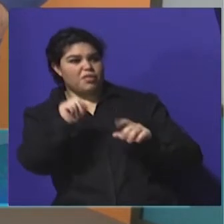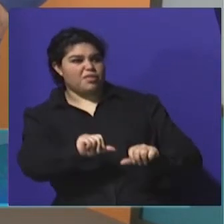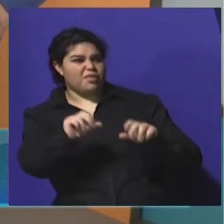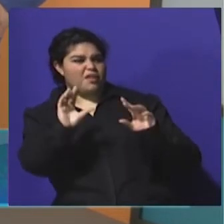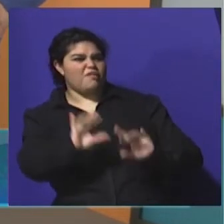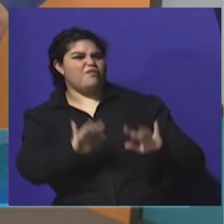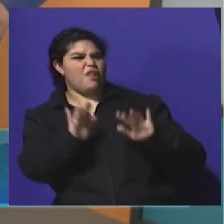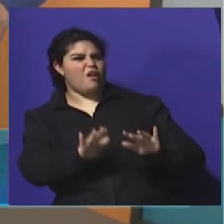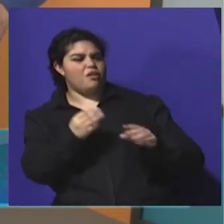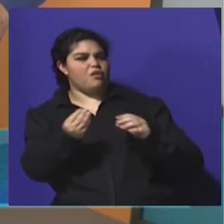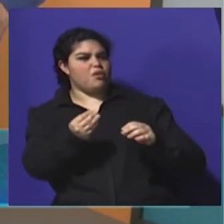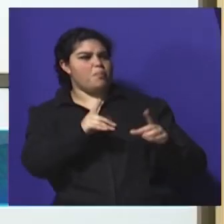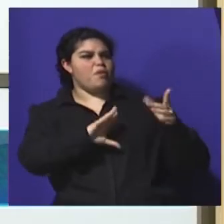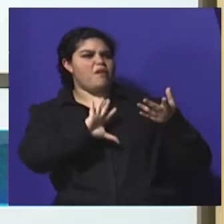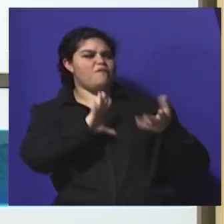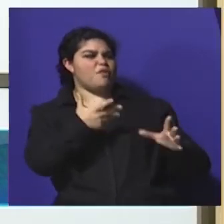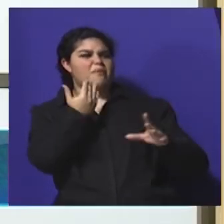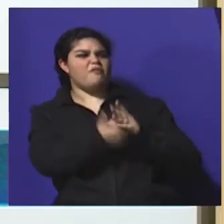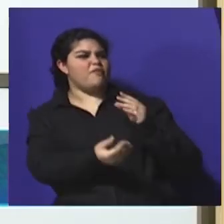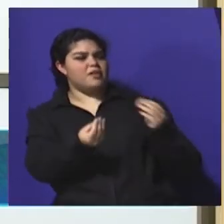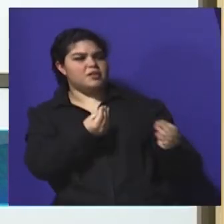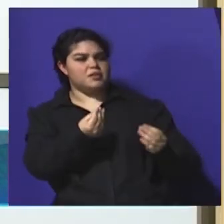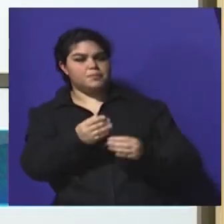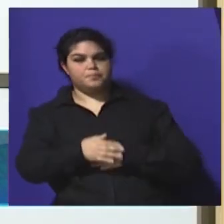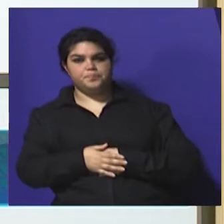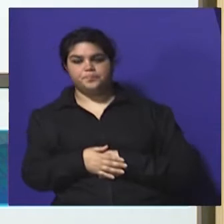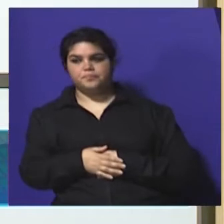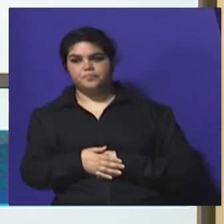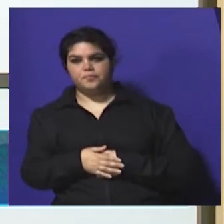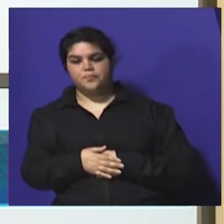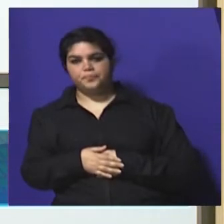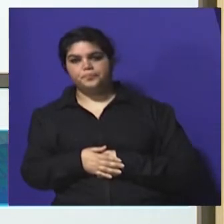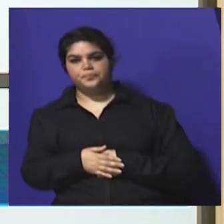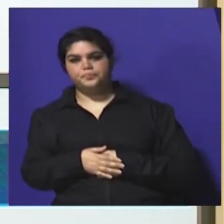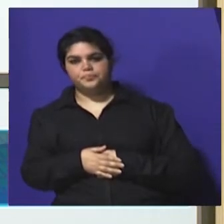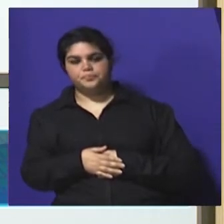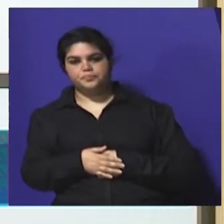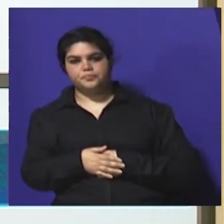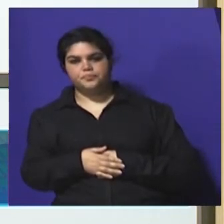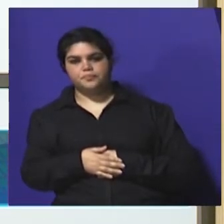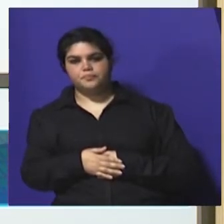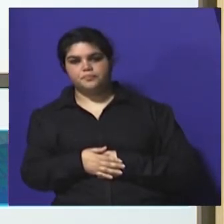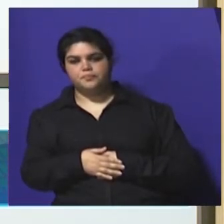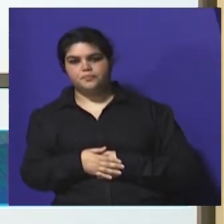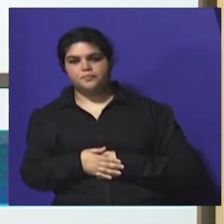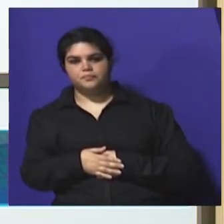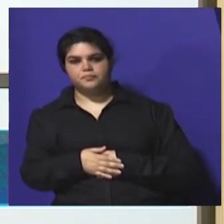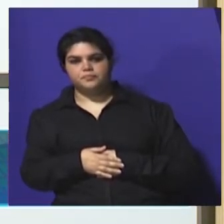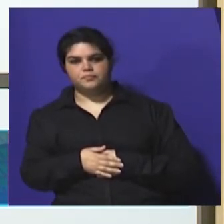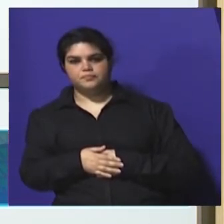uno puede cometer en un triatlón el error que cometí básicamente en la